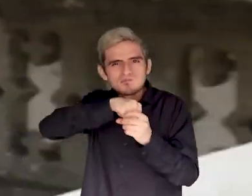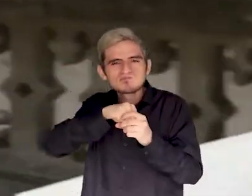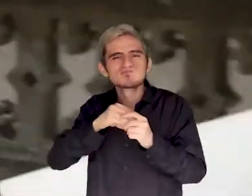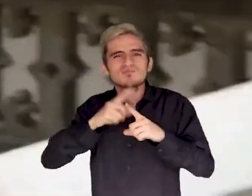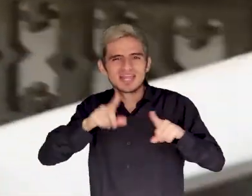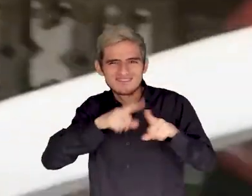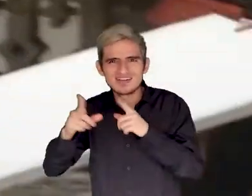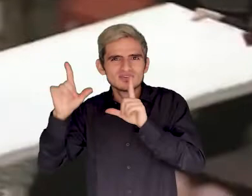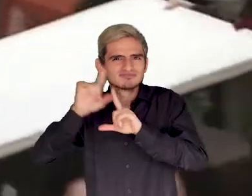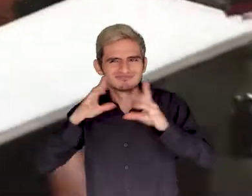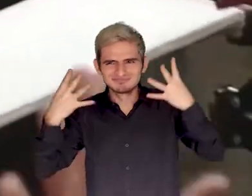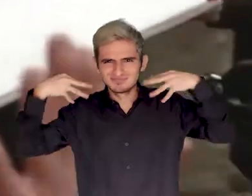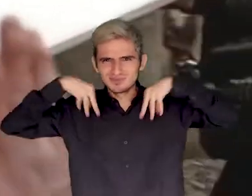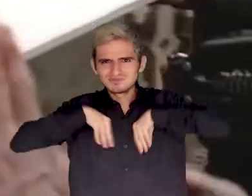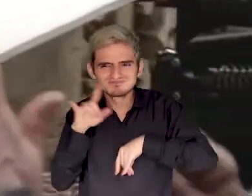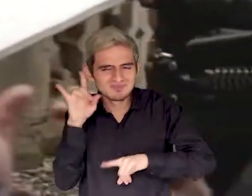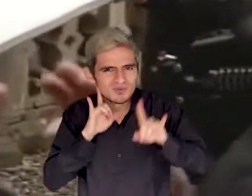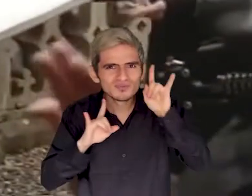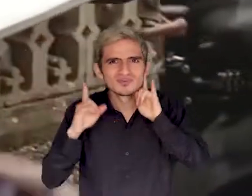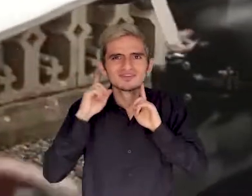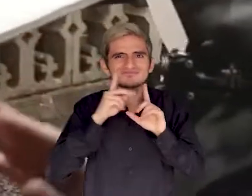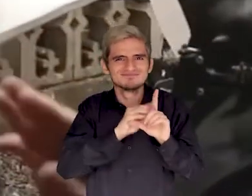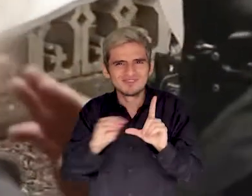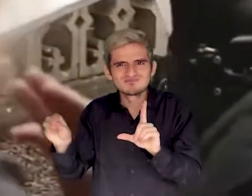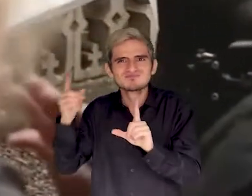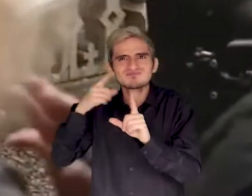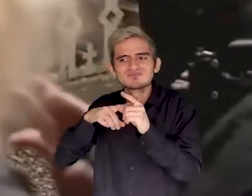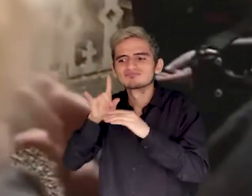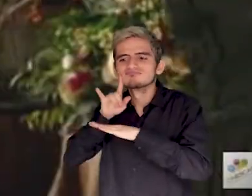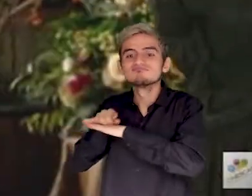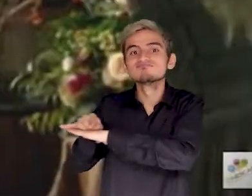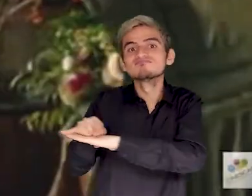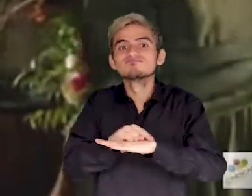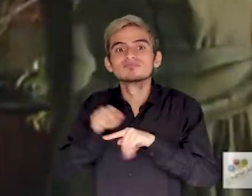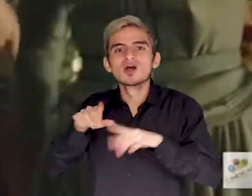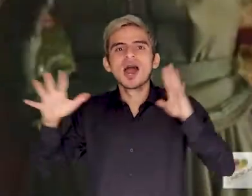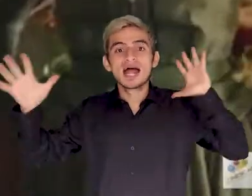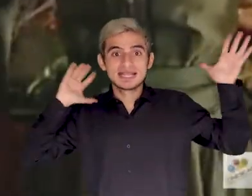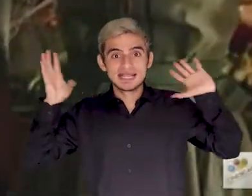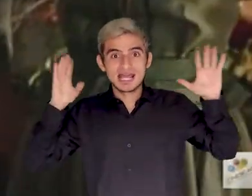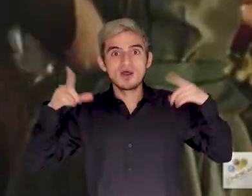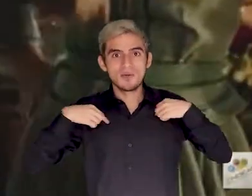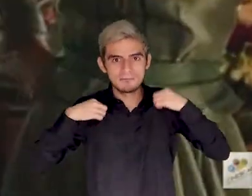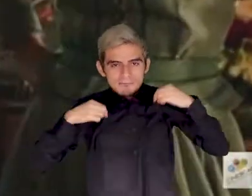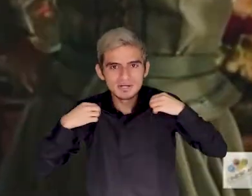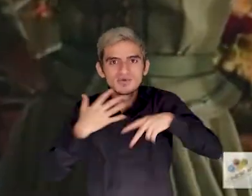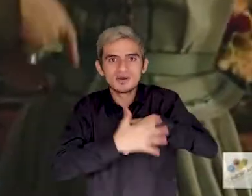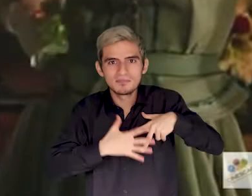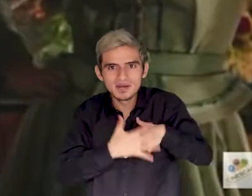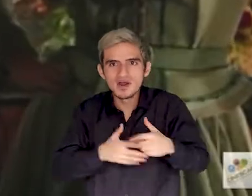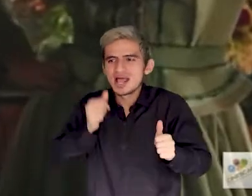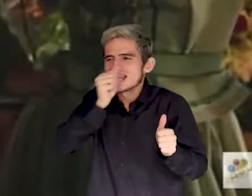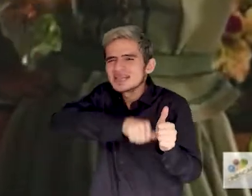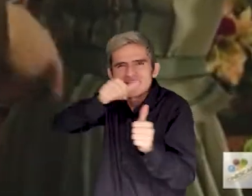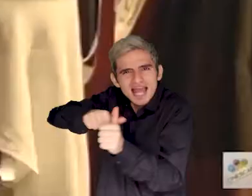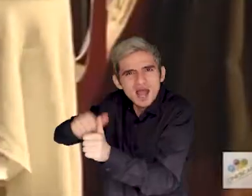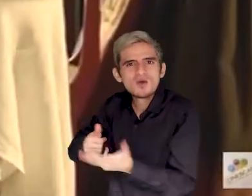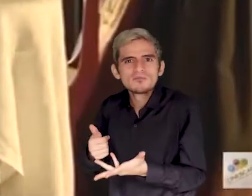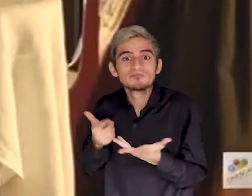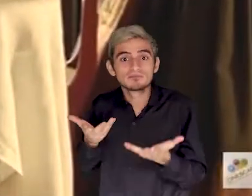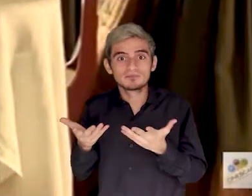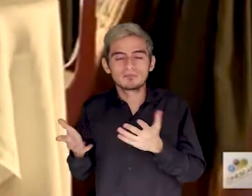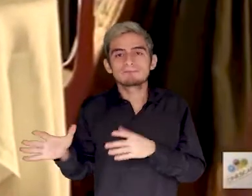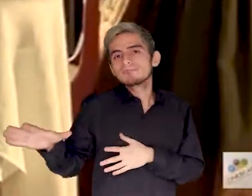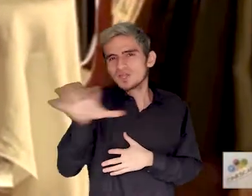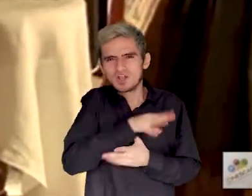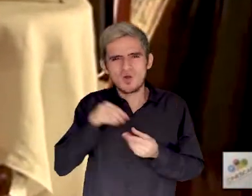la puesta de escena, la cual se compone de actuación, fotografía, sonido, arte y montaje. Supervisa la ambientación y el vestuario